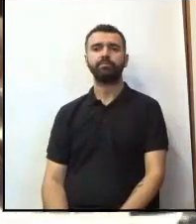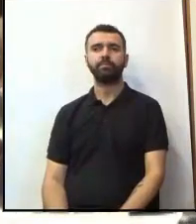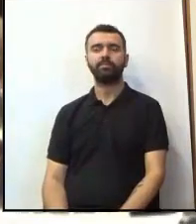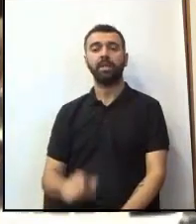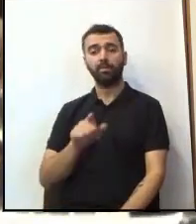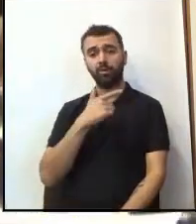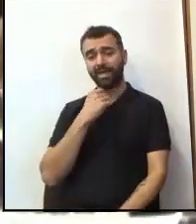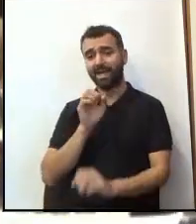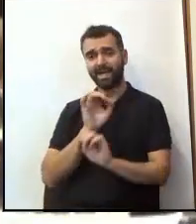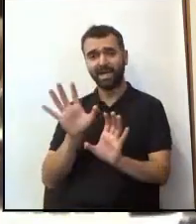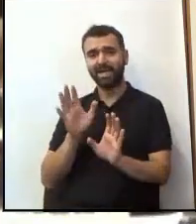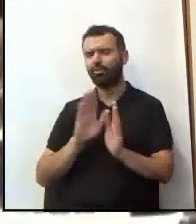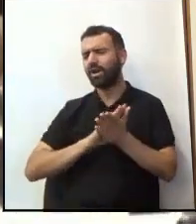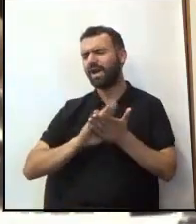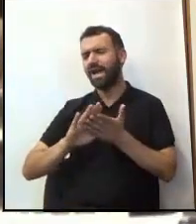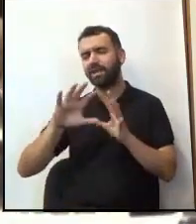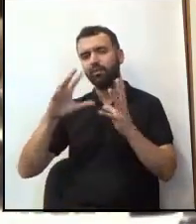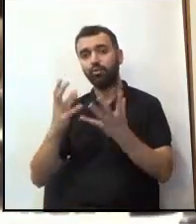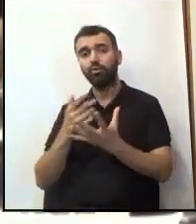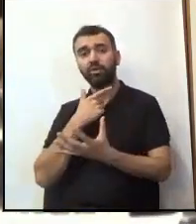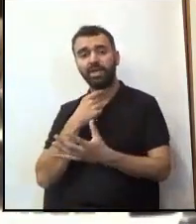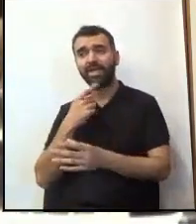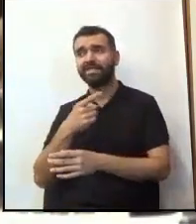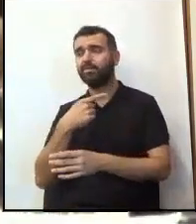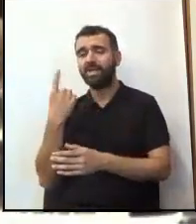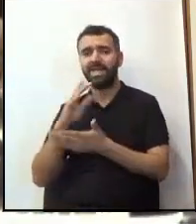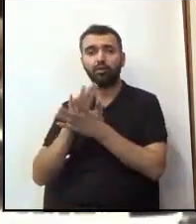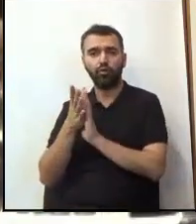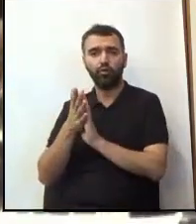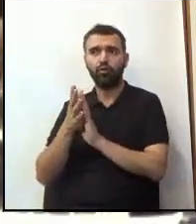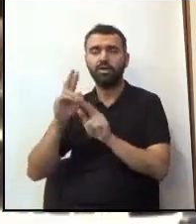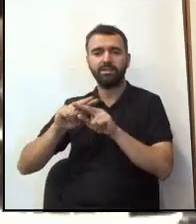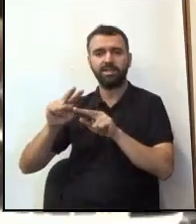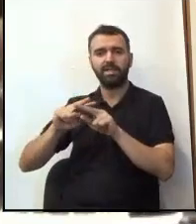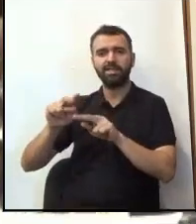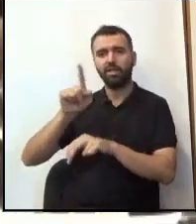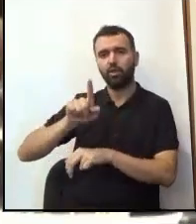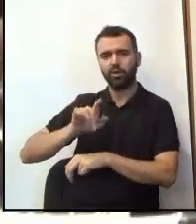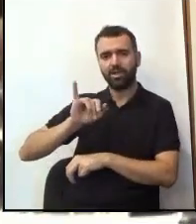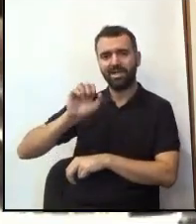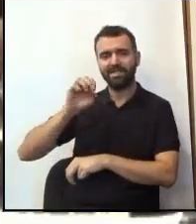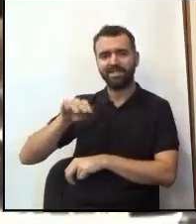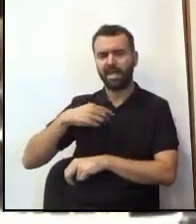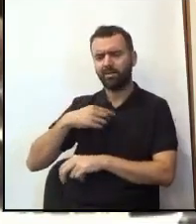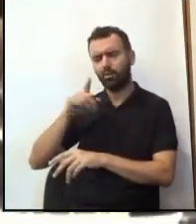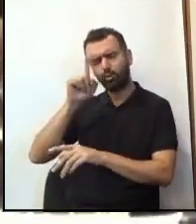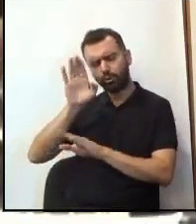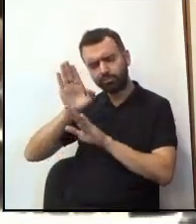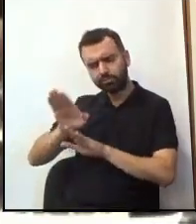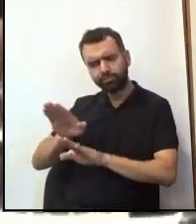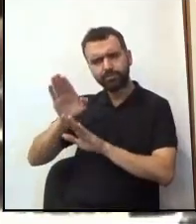Quieren aclarar que por nada del mundo quieren que se pierda todo lo que está haciendo el CIAM. Lo elogian, esto no